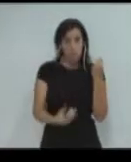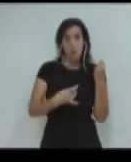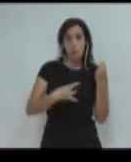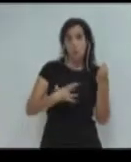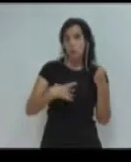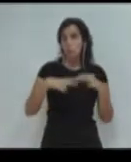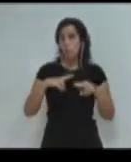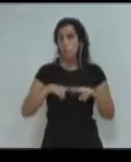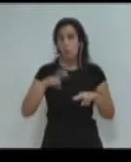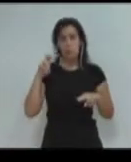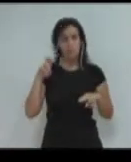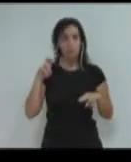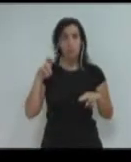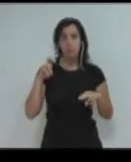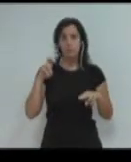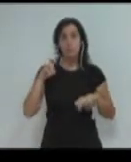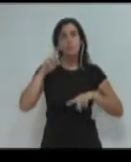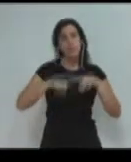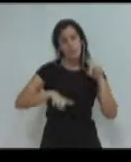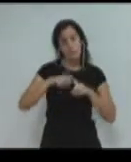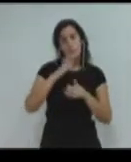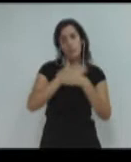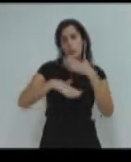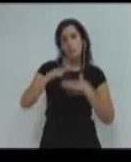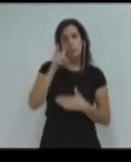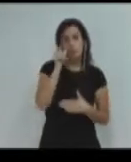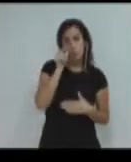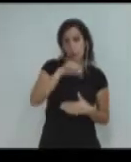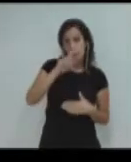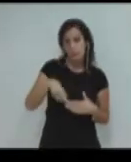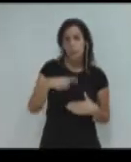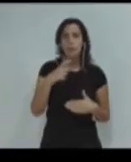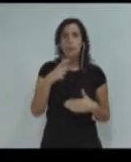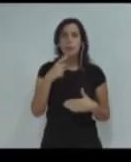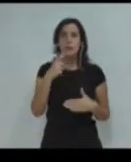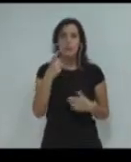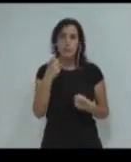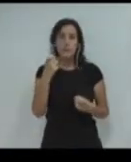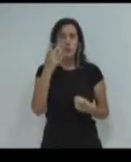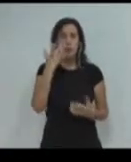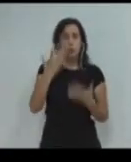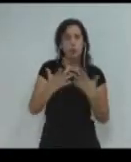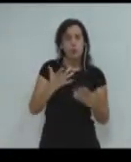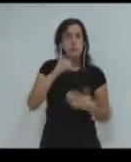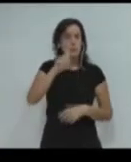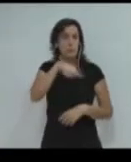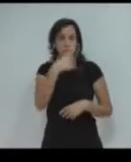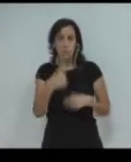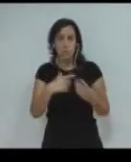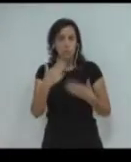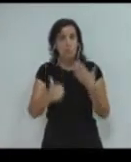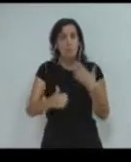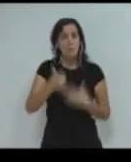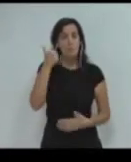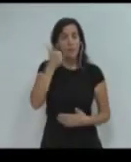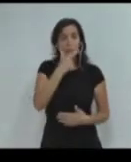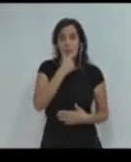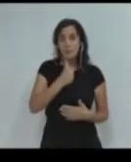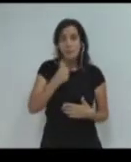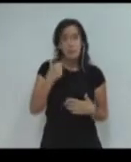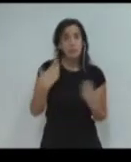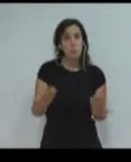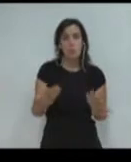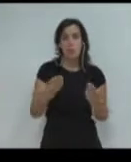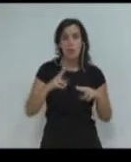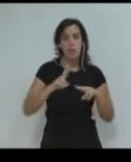negro, y dependiendo también de la discapacidad visual, si necesita contraste o no, pero lo más sencillo, en tu